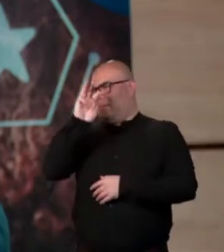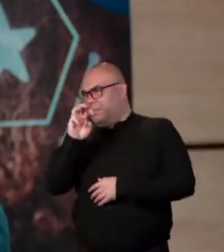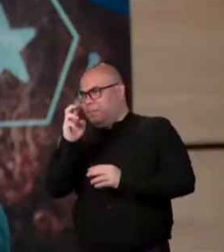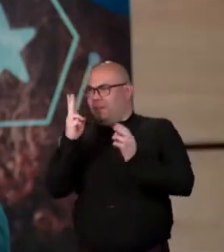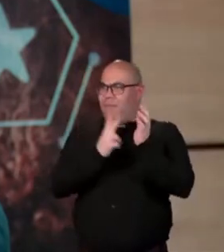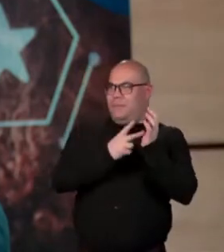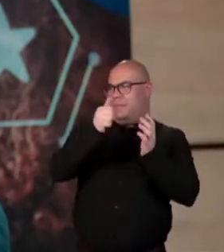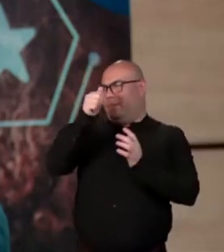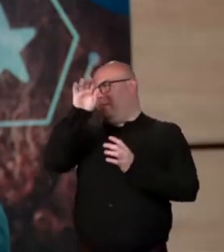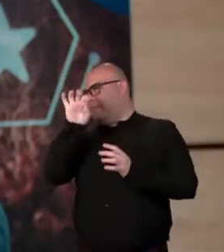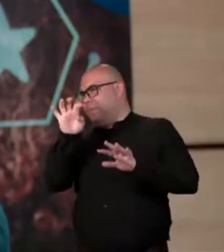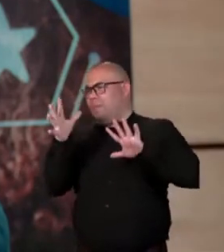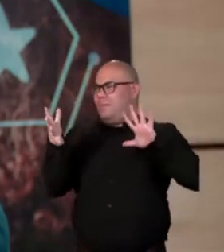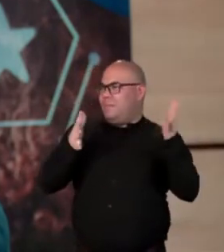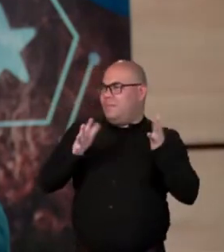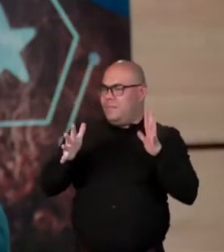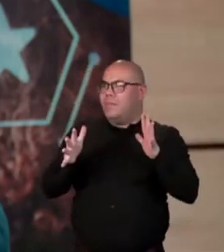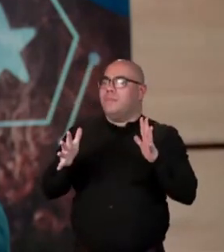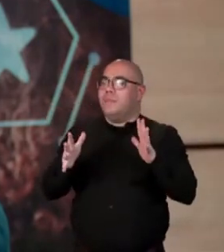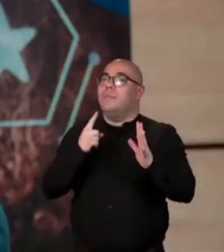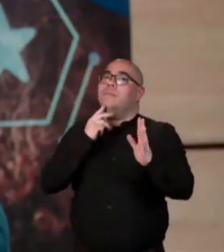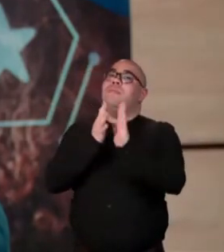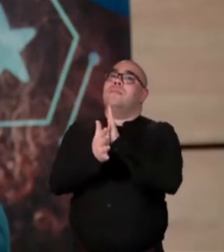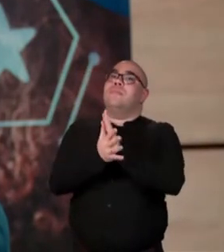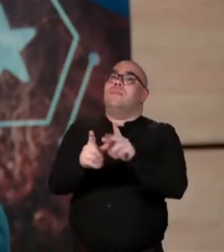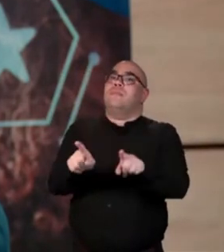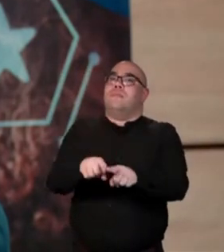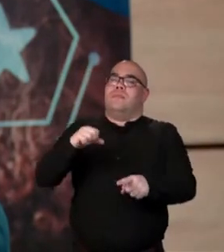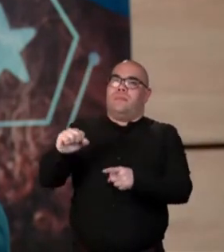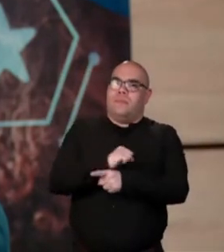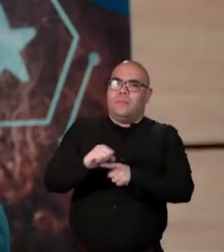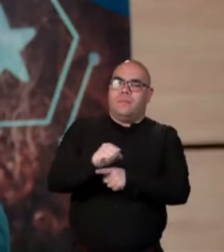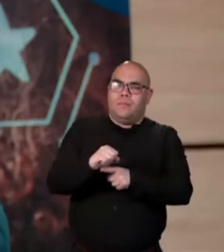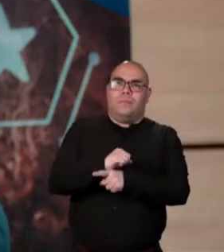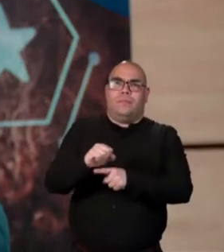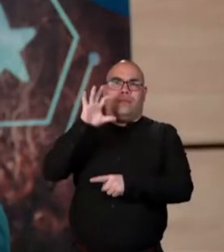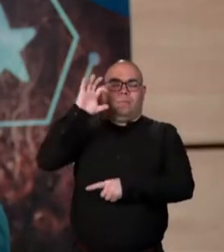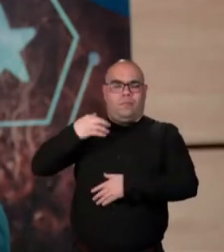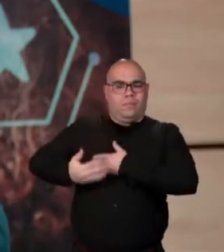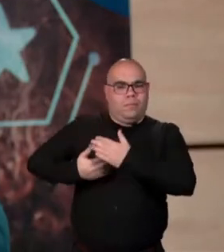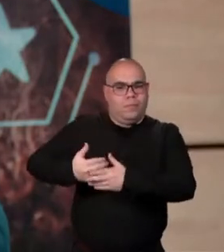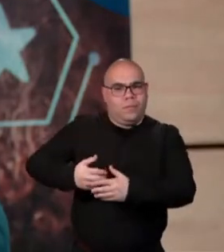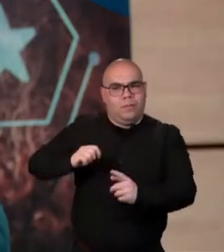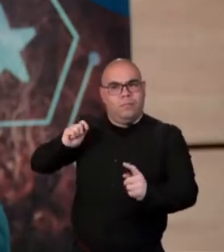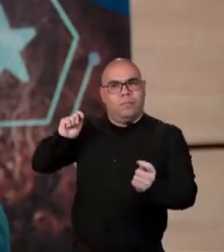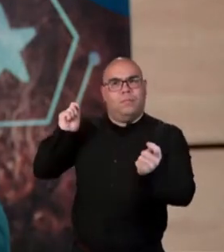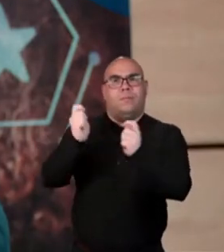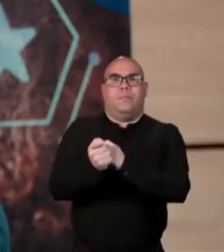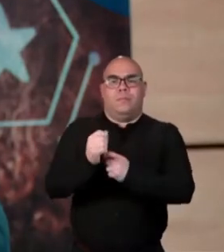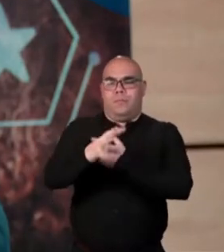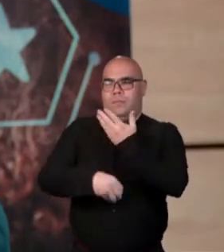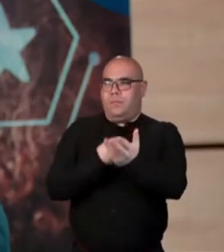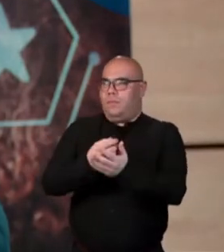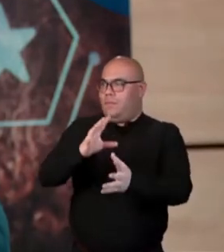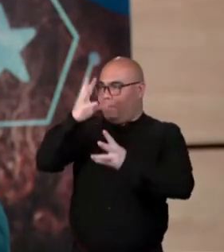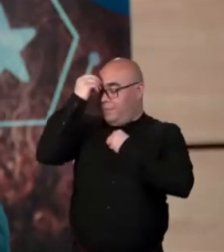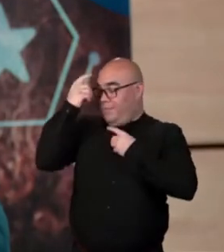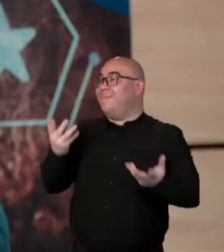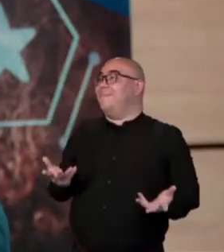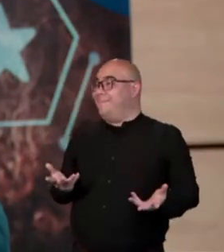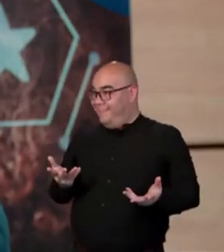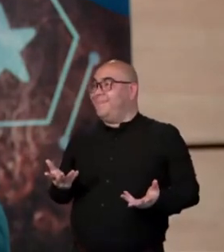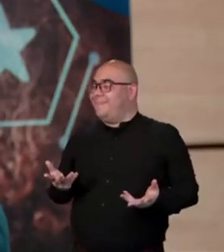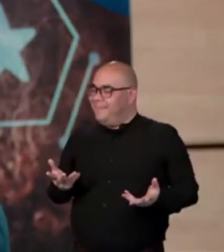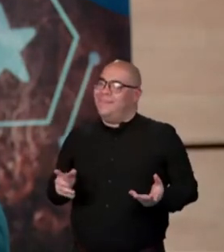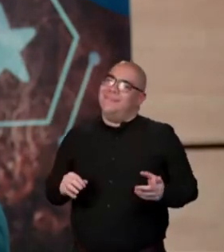empezamos a transformar nuestra práctica país hacia los resultados de aprendizaje y es el referente de no sólo